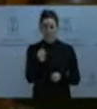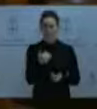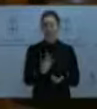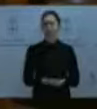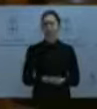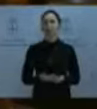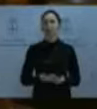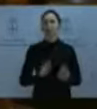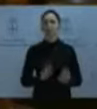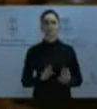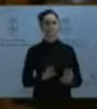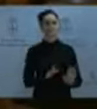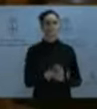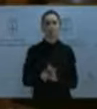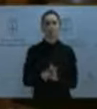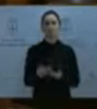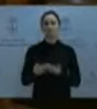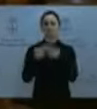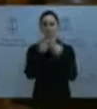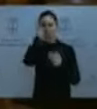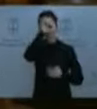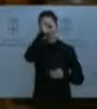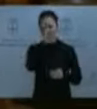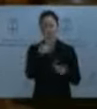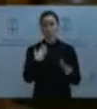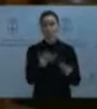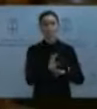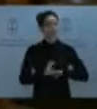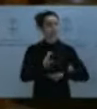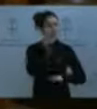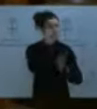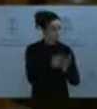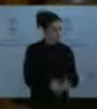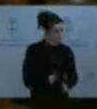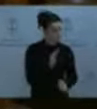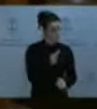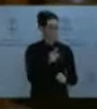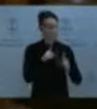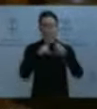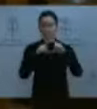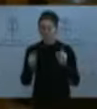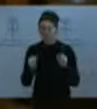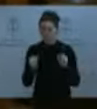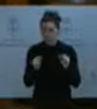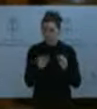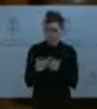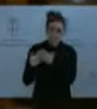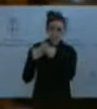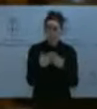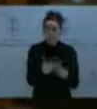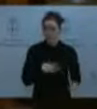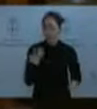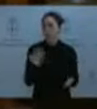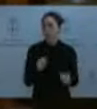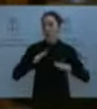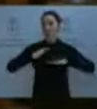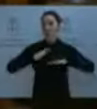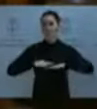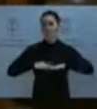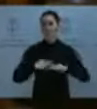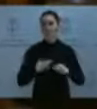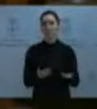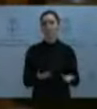científico. Señora consejera, ¿no es posible que Asturias estudie la posibilidad de que alguna de las especies de nuestras